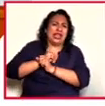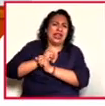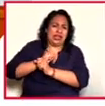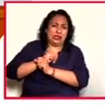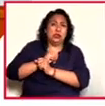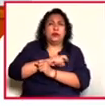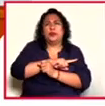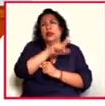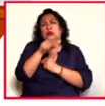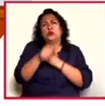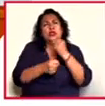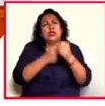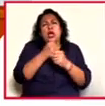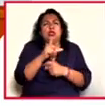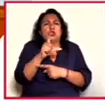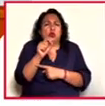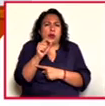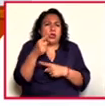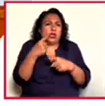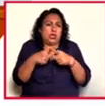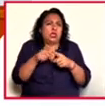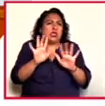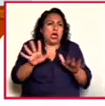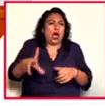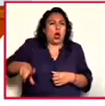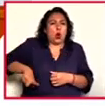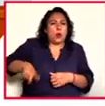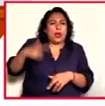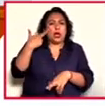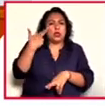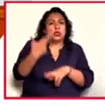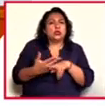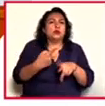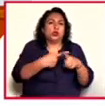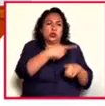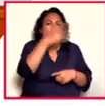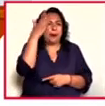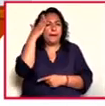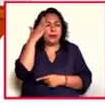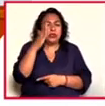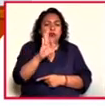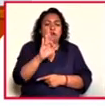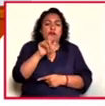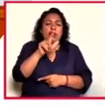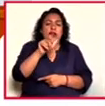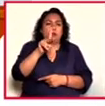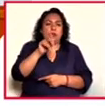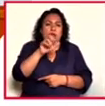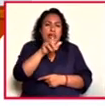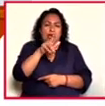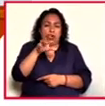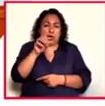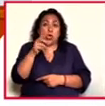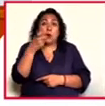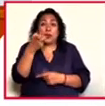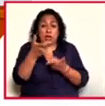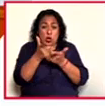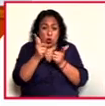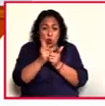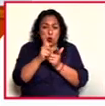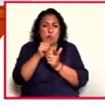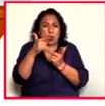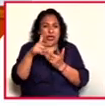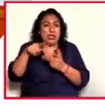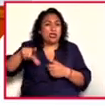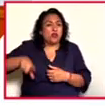años 20, de un gobierno, el gobierno que encabeza Felipe Carrillo Puerto. Ese partido, esas ligas y ese gobierno están enfrentando